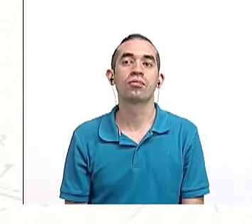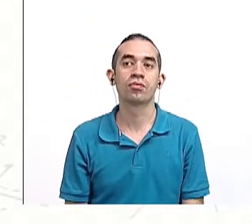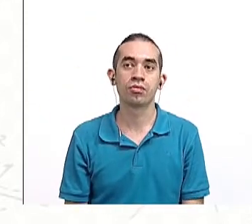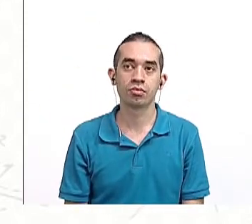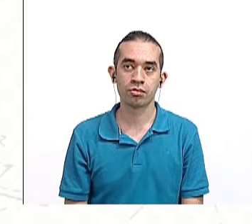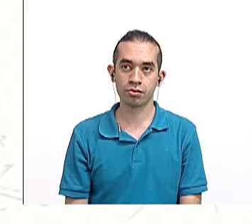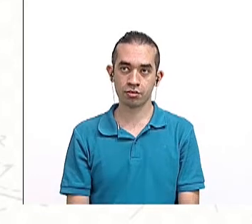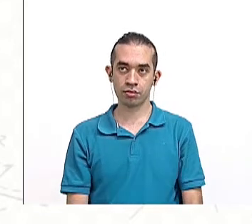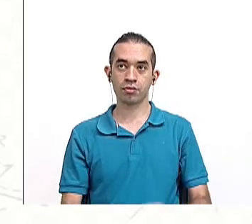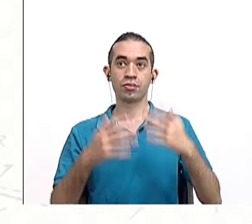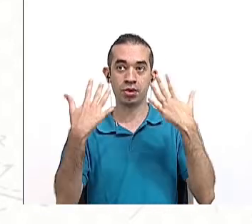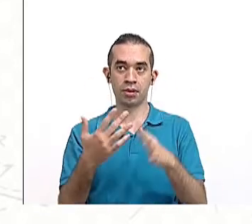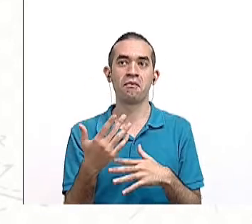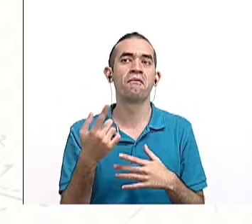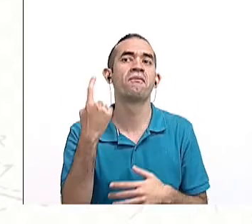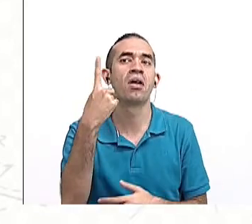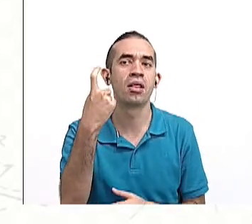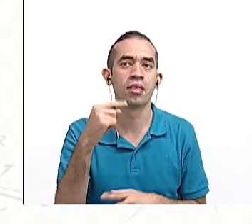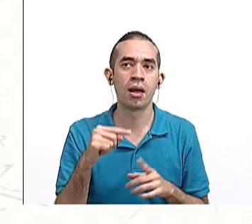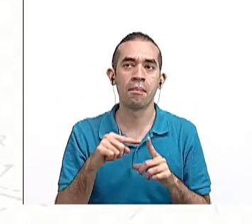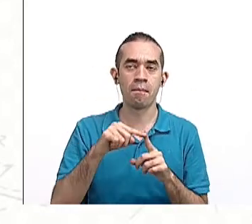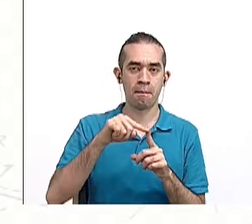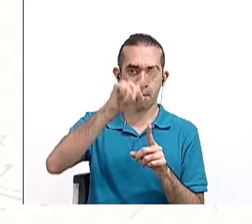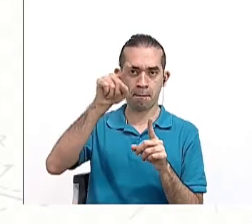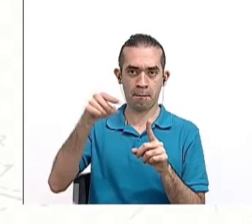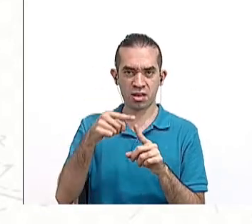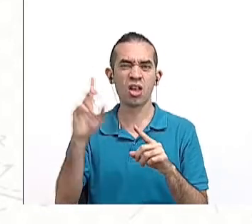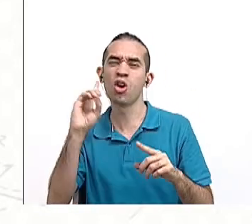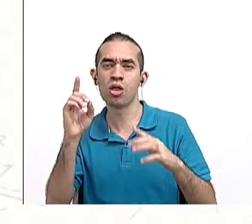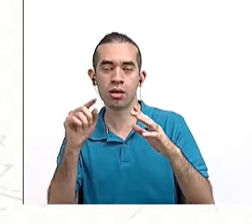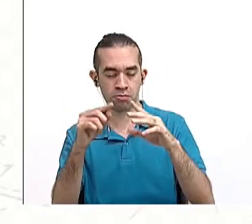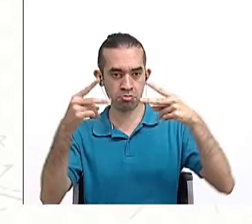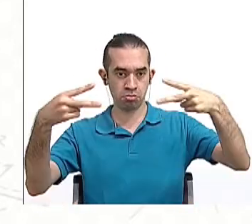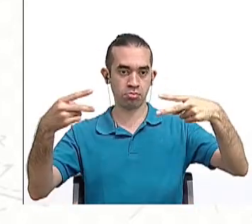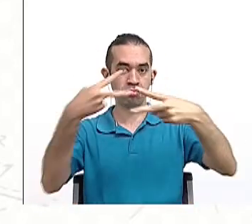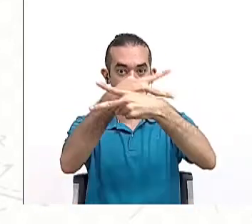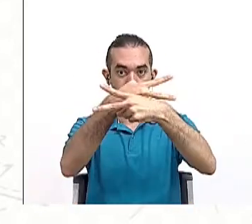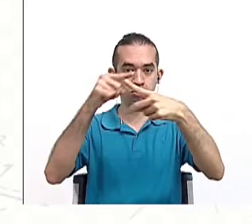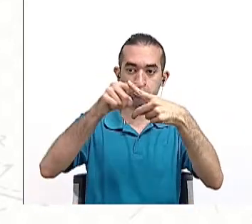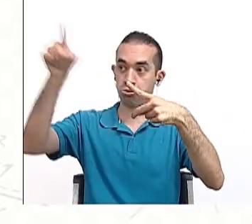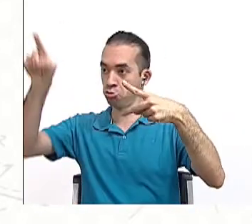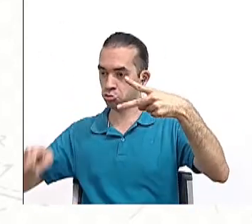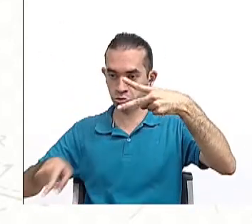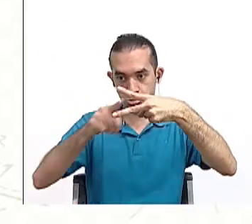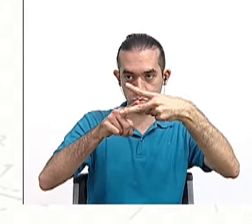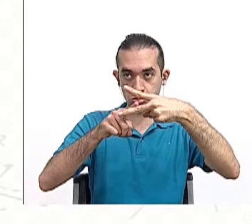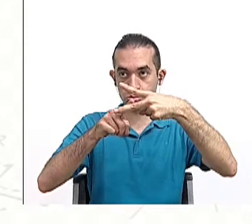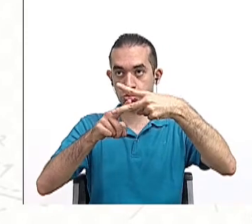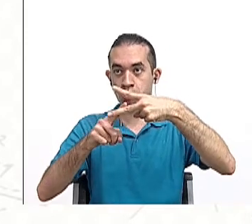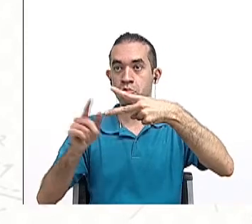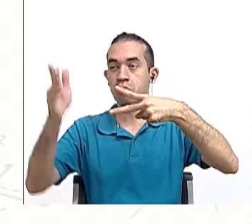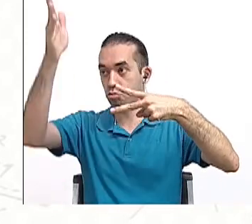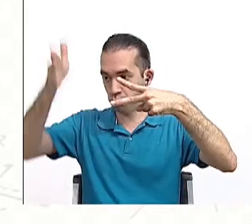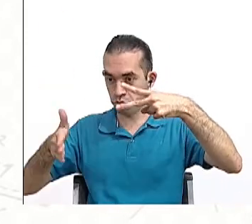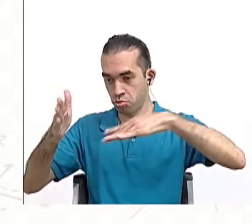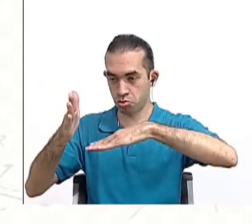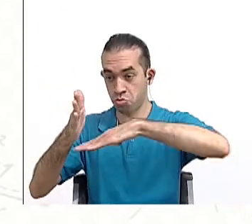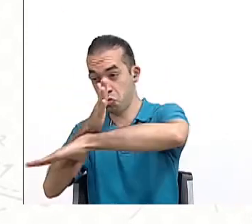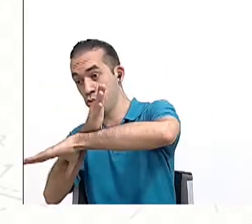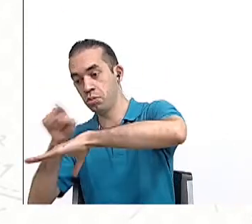de beta de acuerdo como vamos a determinar el valor de beta cuanto sumamos los ángulos externos lo